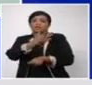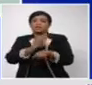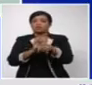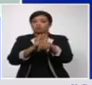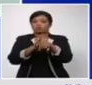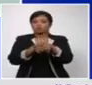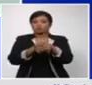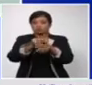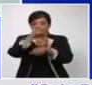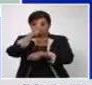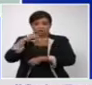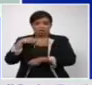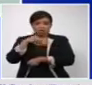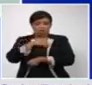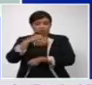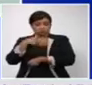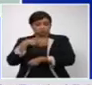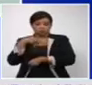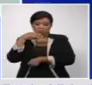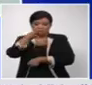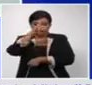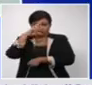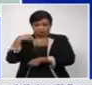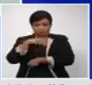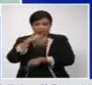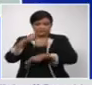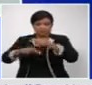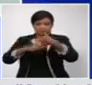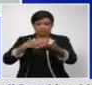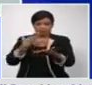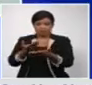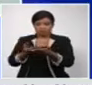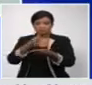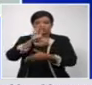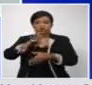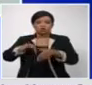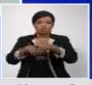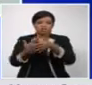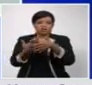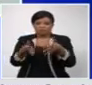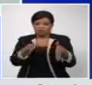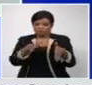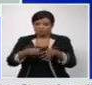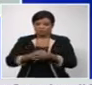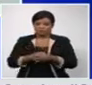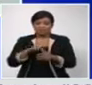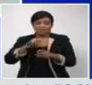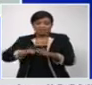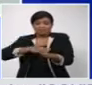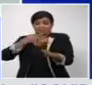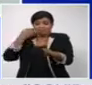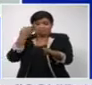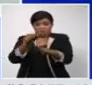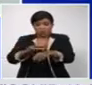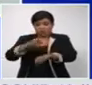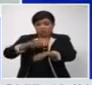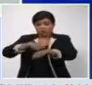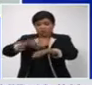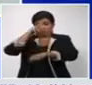detecta el médico, yo voy al médico y se hace el diagnóstico, 5,4 días. Después entonces el tiempo de